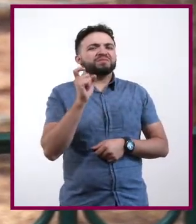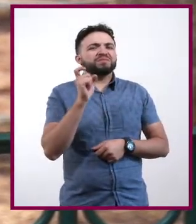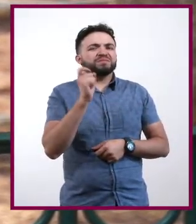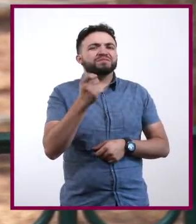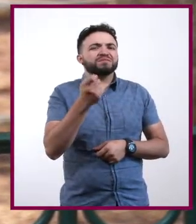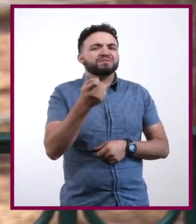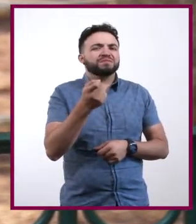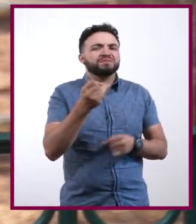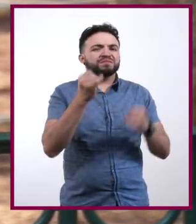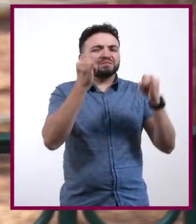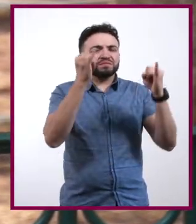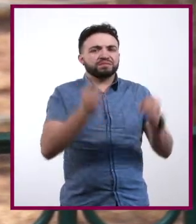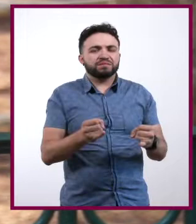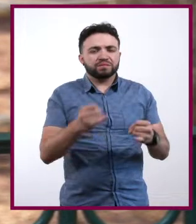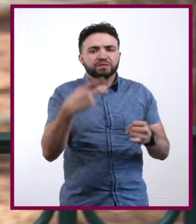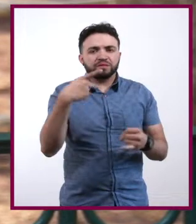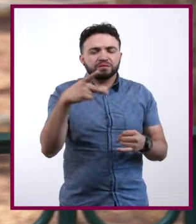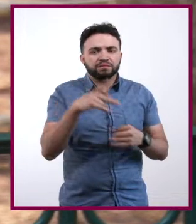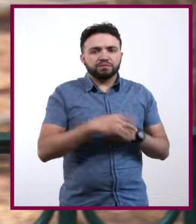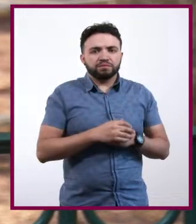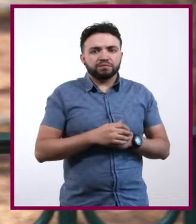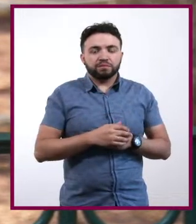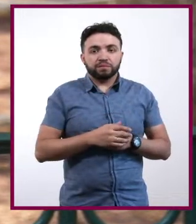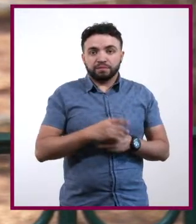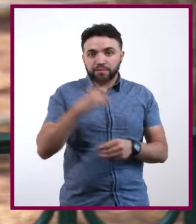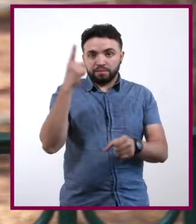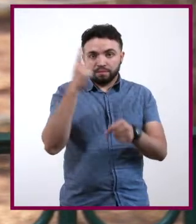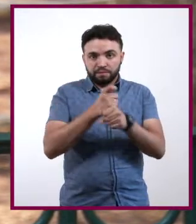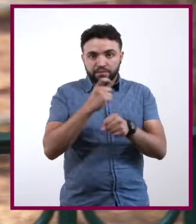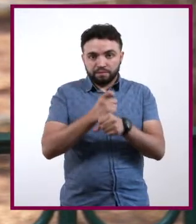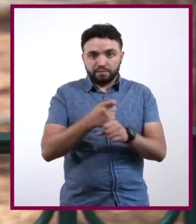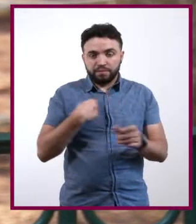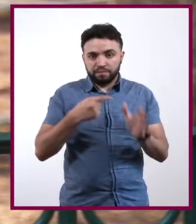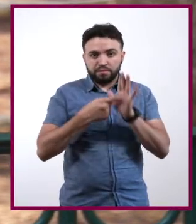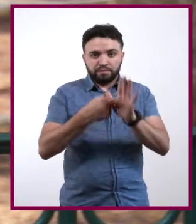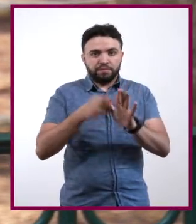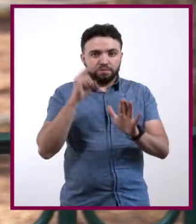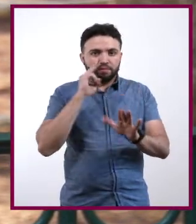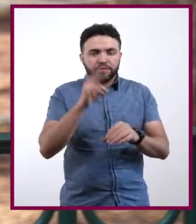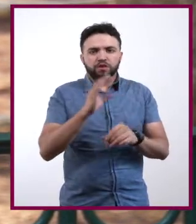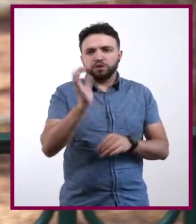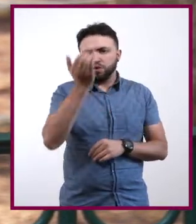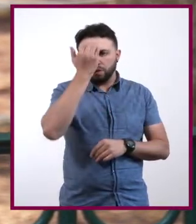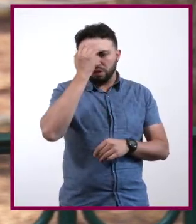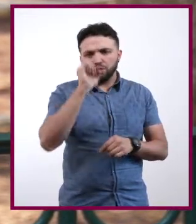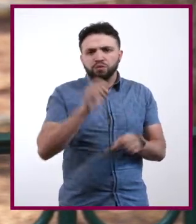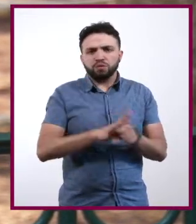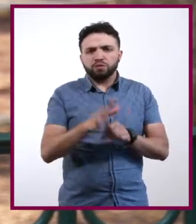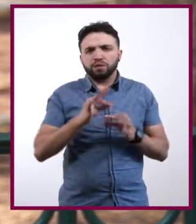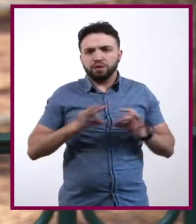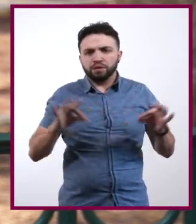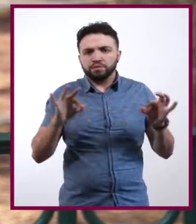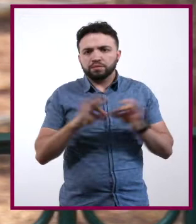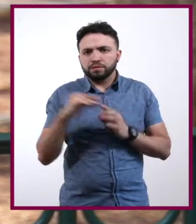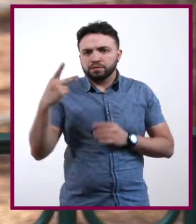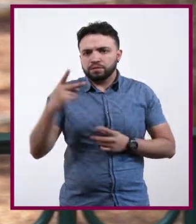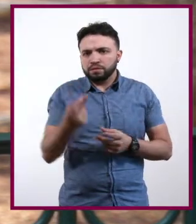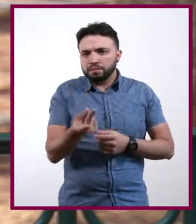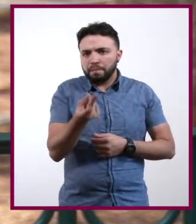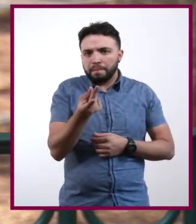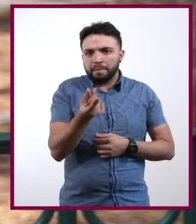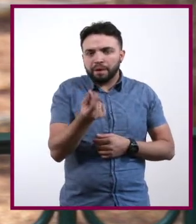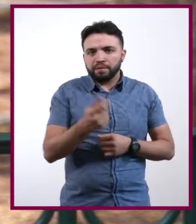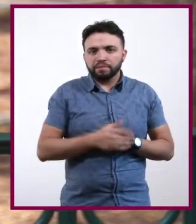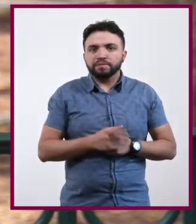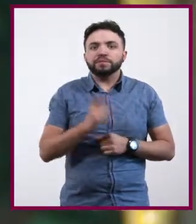arte mexicano y de nuestro patrimonio. En el primer caso que vamos a analizar, conoceremos la importancia ritual de los perros, especialmente las culturas